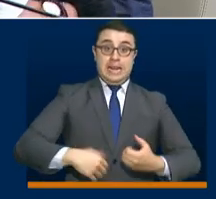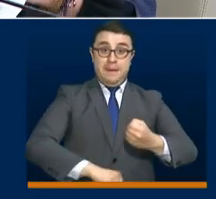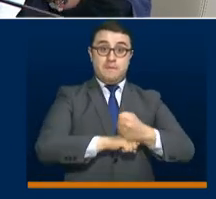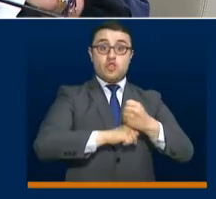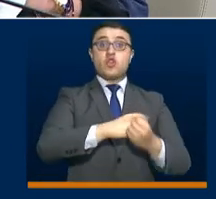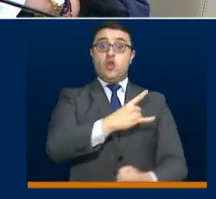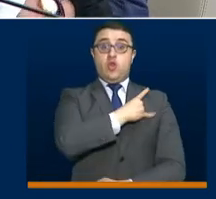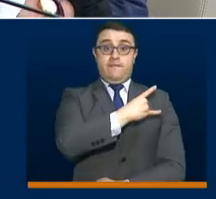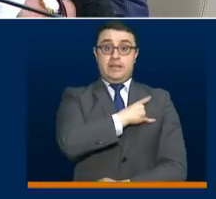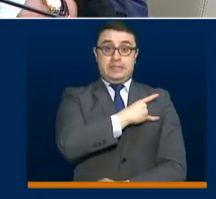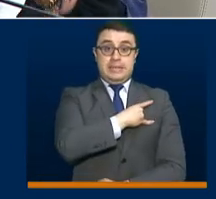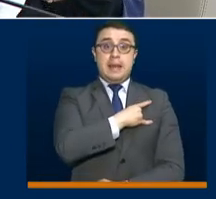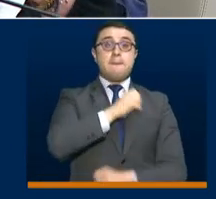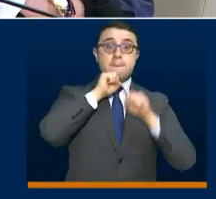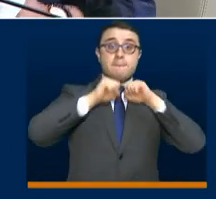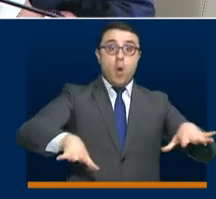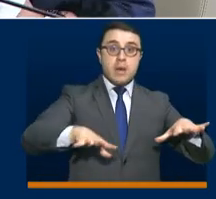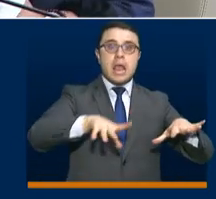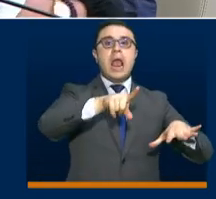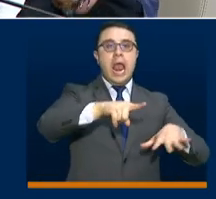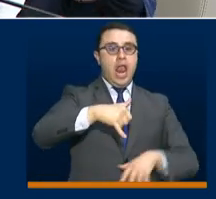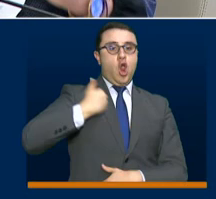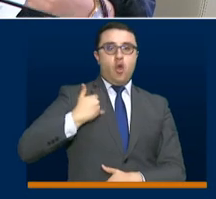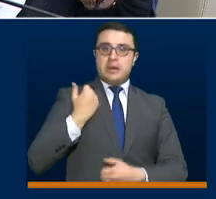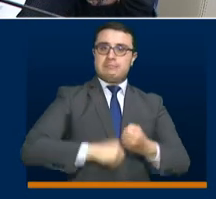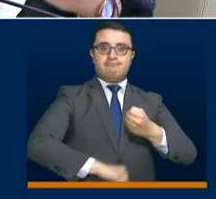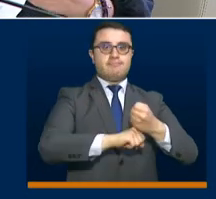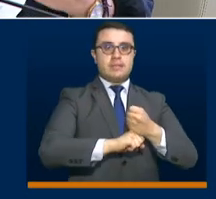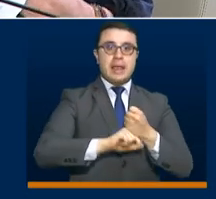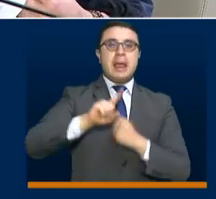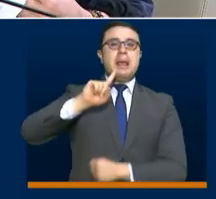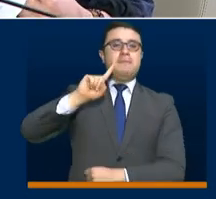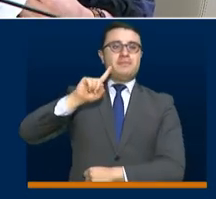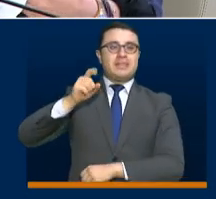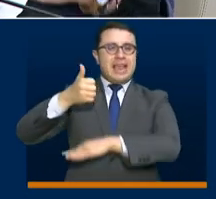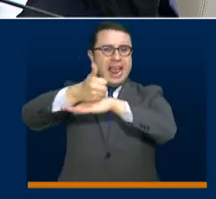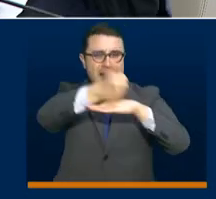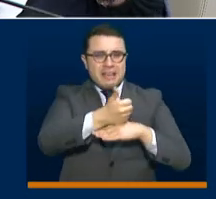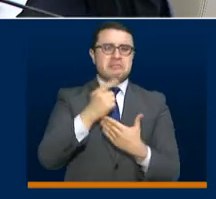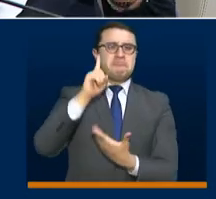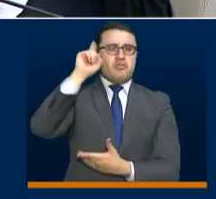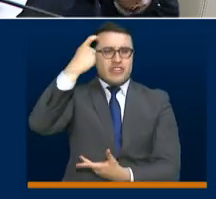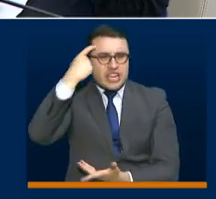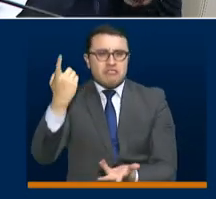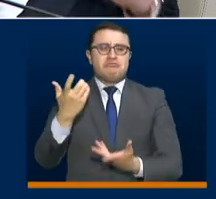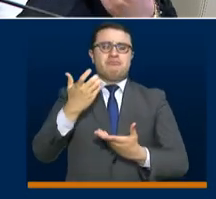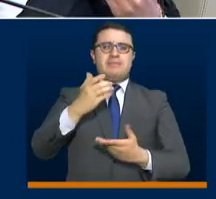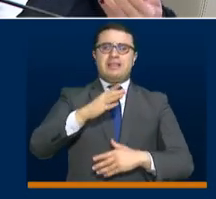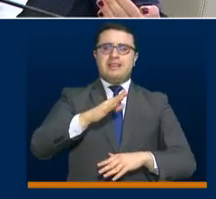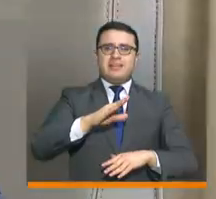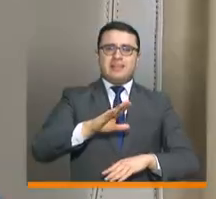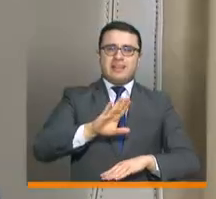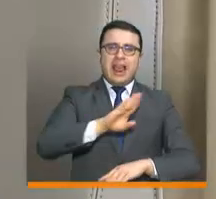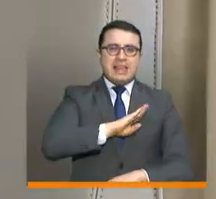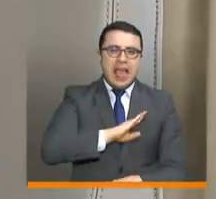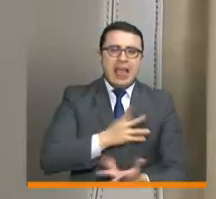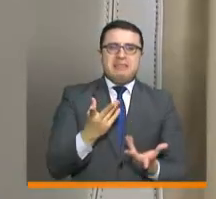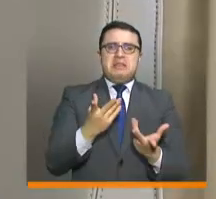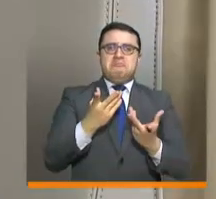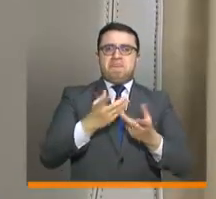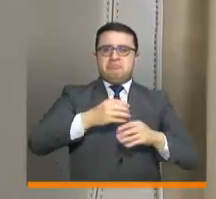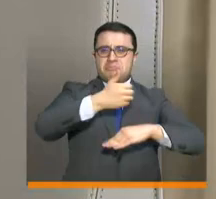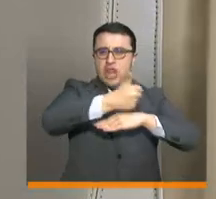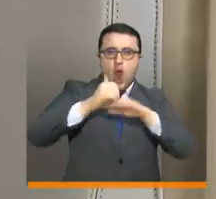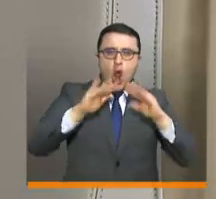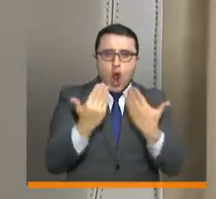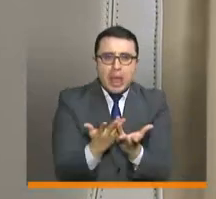pública. Apoyar a los jóvenes. Hemos venido con el presidente, gobernadores, alcaldes, rectores, casi cada semana contando cómo avanza, presidente, y mire la